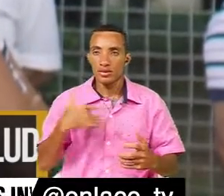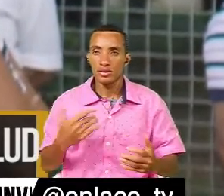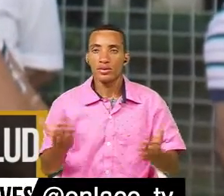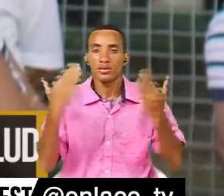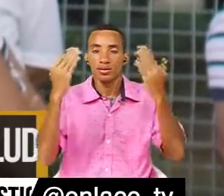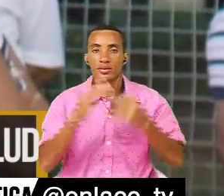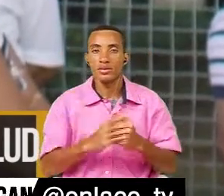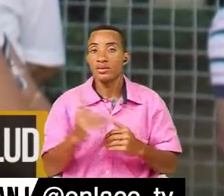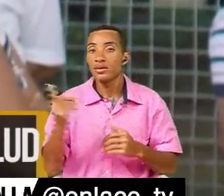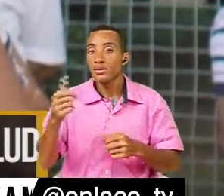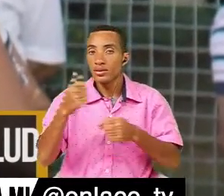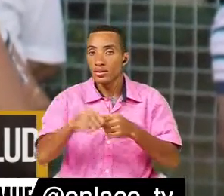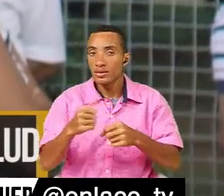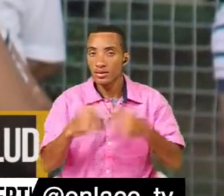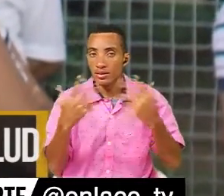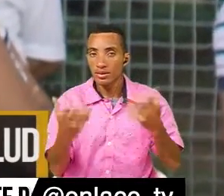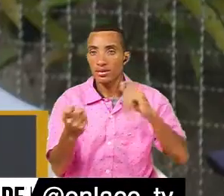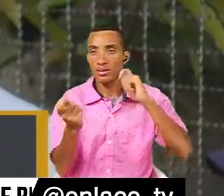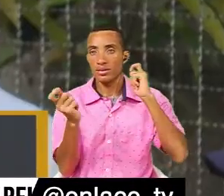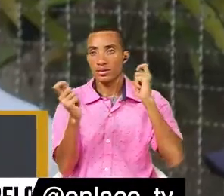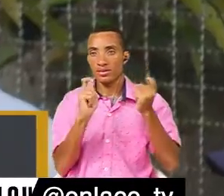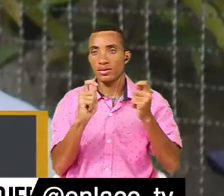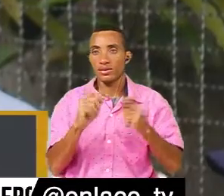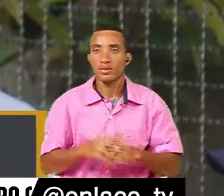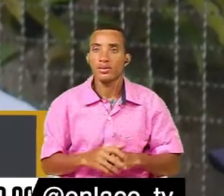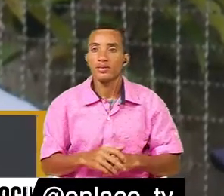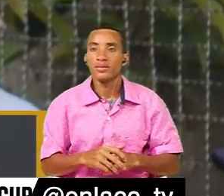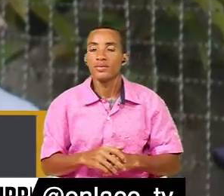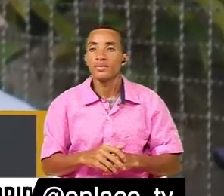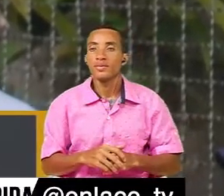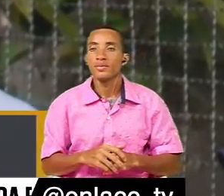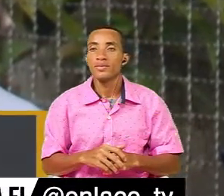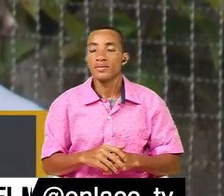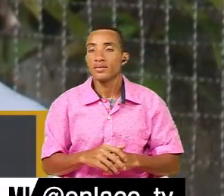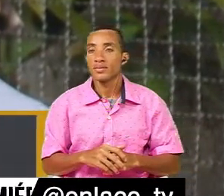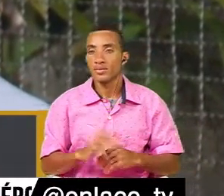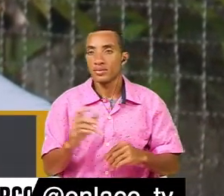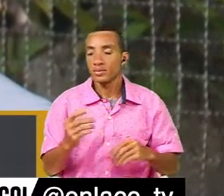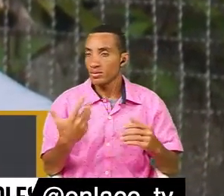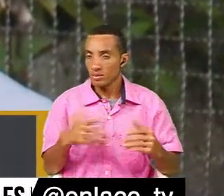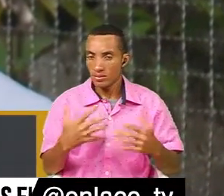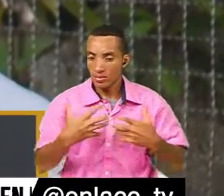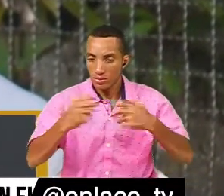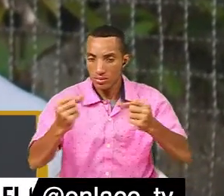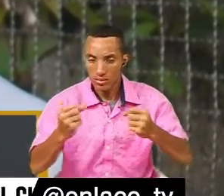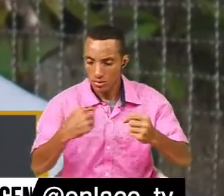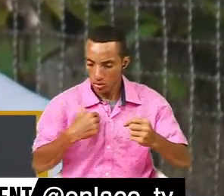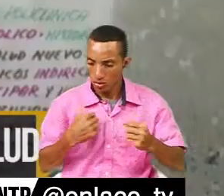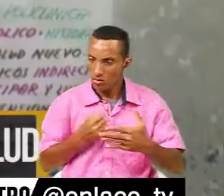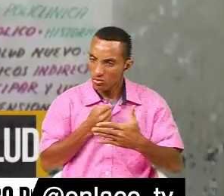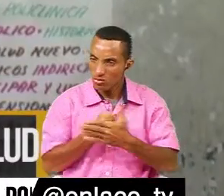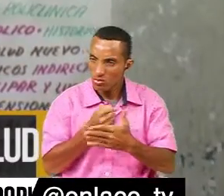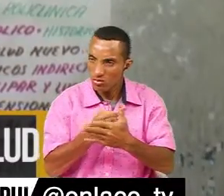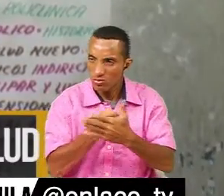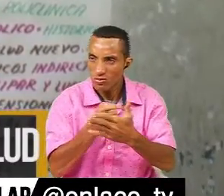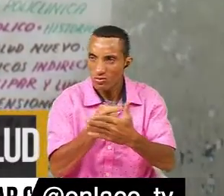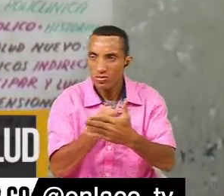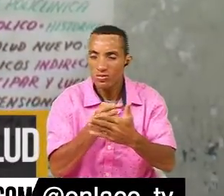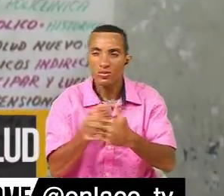Ecopetrol ahora pretende modificar. Es lo que nos toca hacer para que Ecopetrol no arrebate lo que hemos conseguido a través